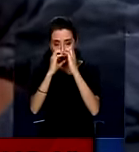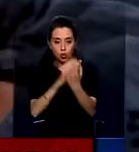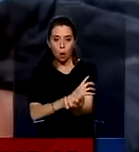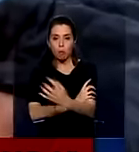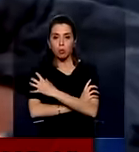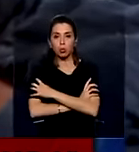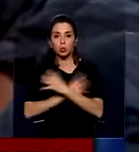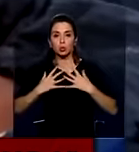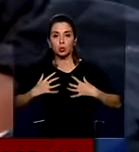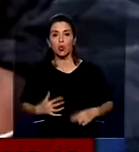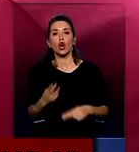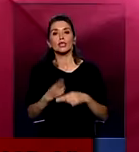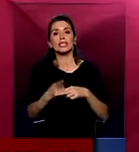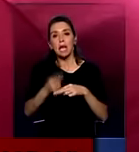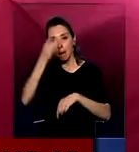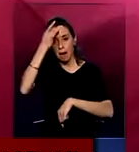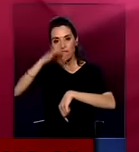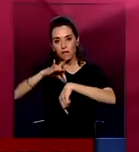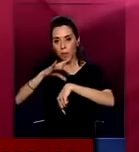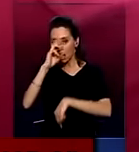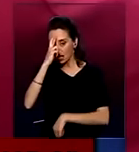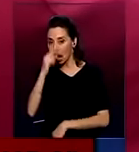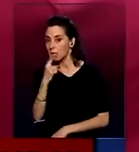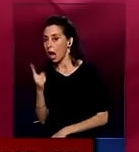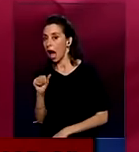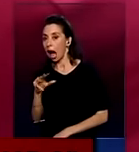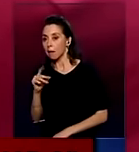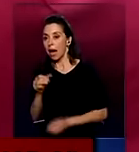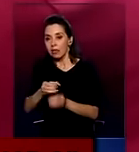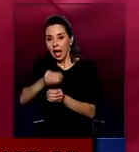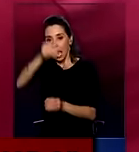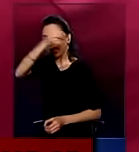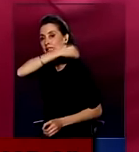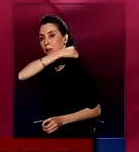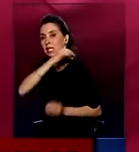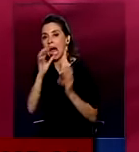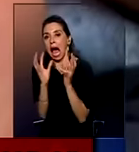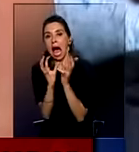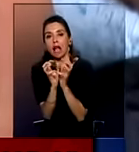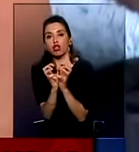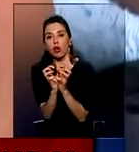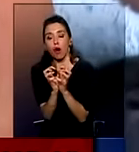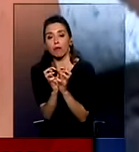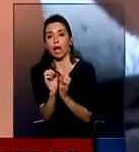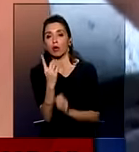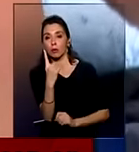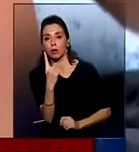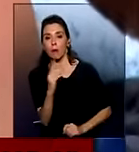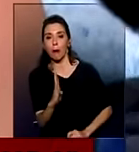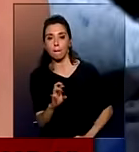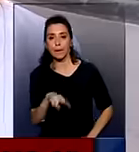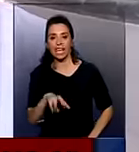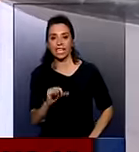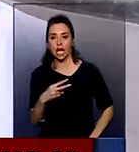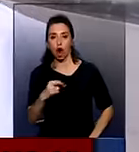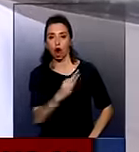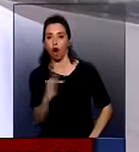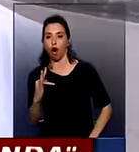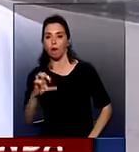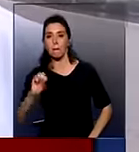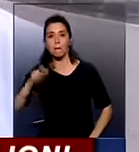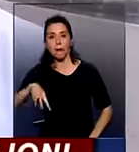esas denominadas raras. En el caso de la Amanda es una atrofia espinal tipo 1, que es una de las más severas. También se llama Bernie Hoffman. Y los